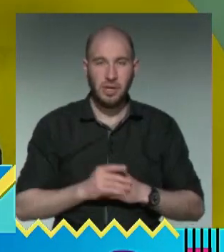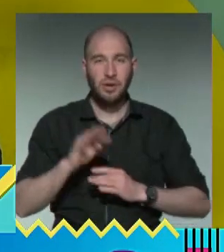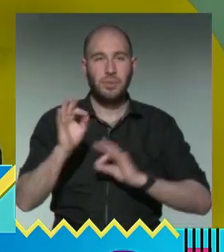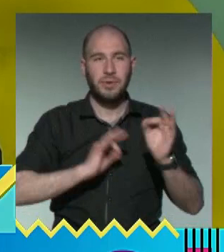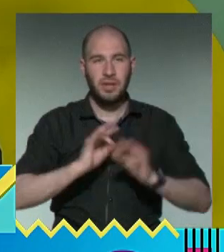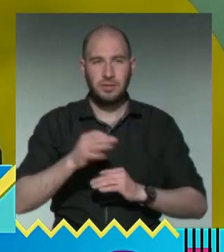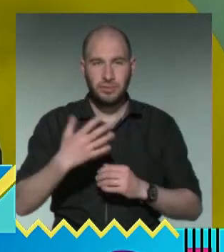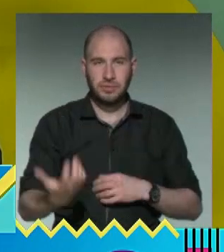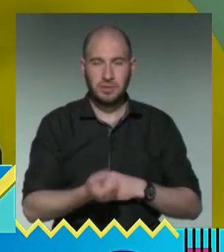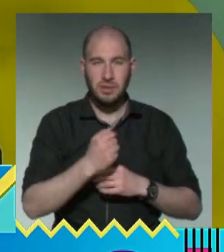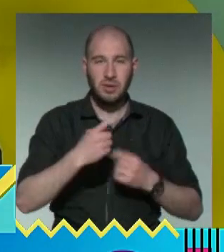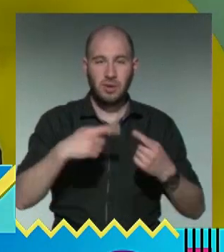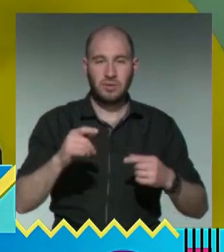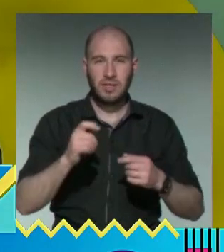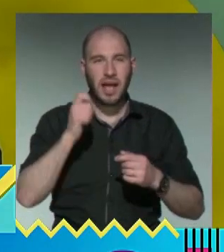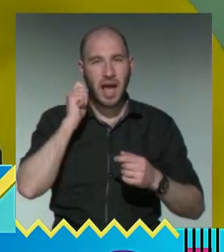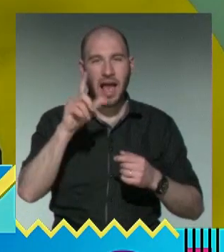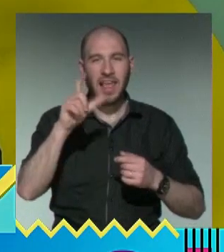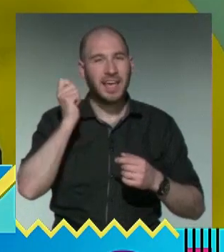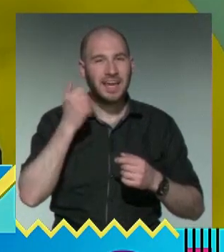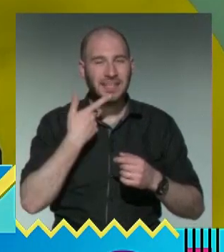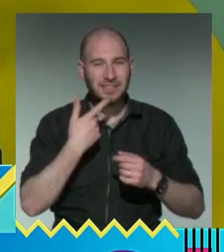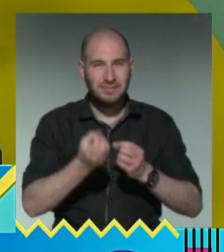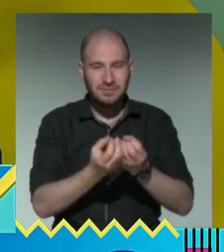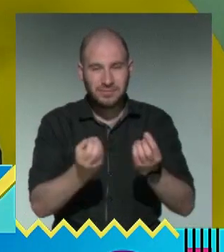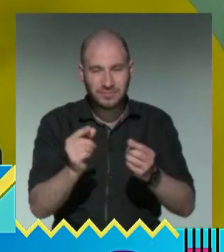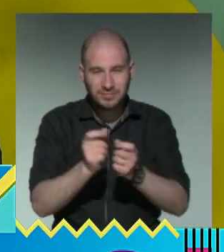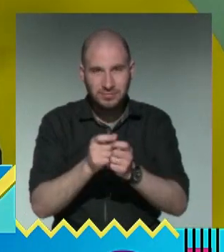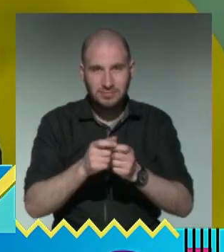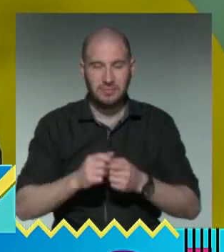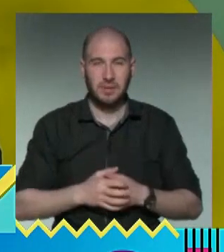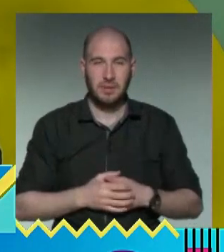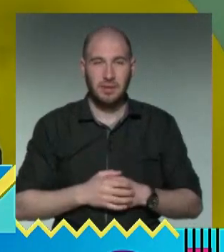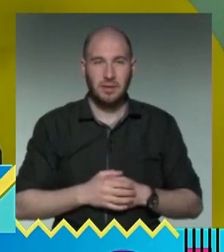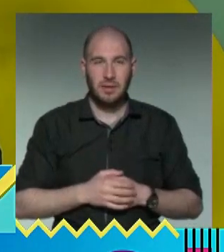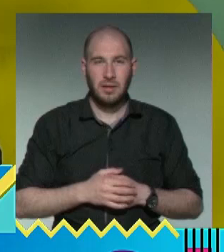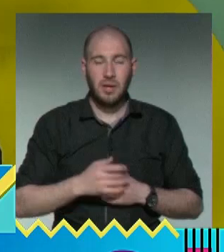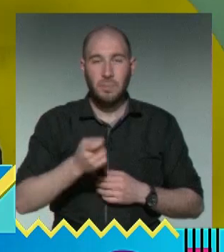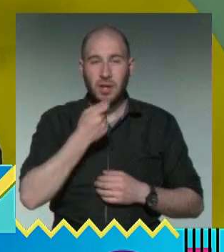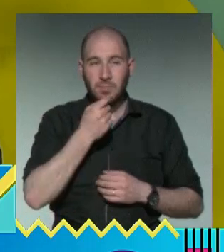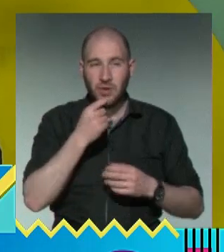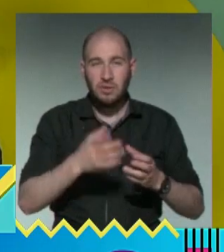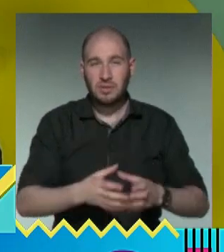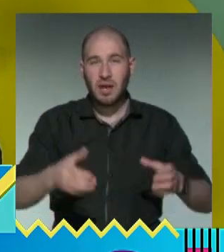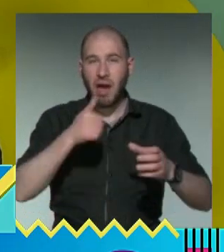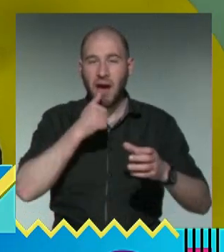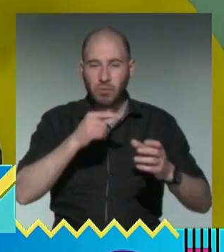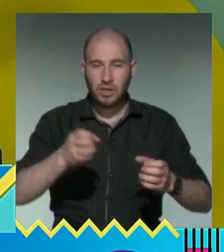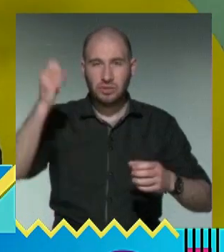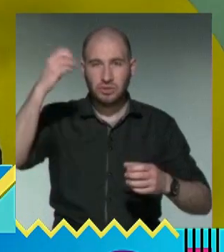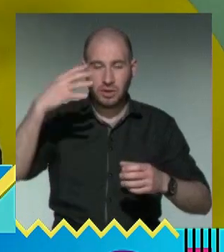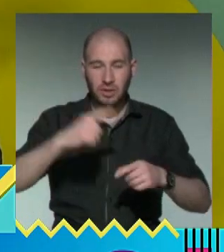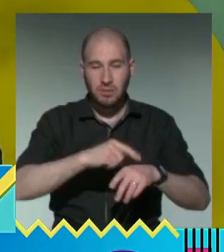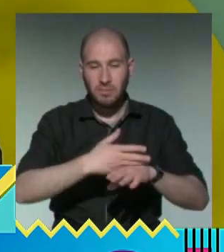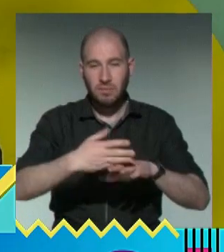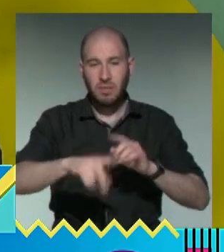proyecto para aprovechar cultivos de microalgas. Las microalgas son, digamos, si uno deja un tacho con agua al sol, después de un